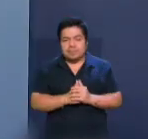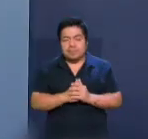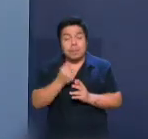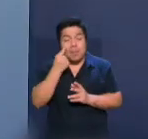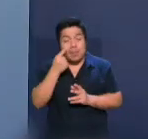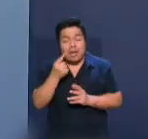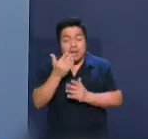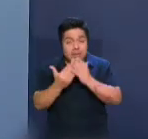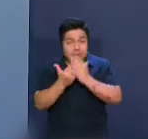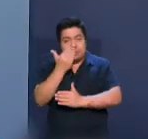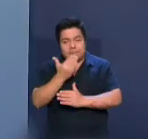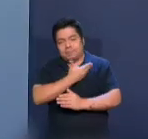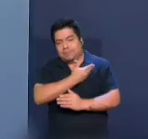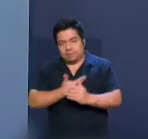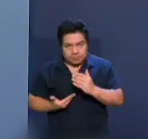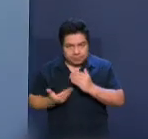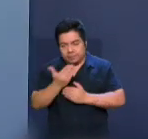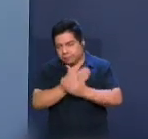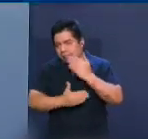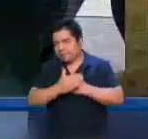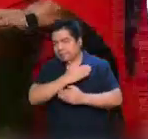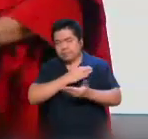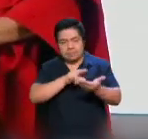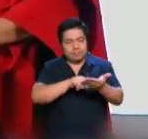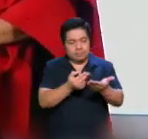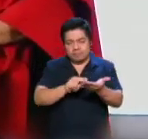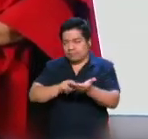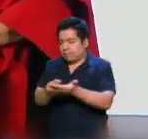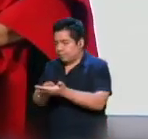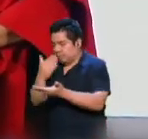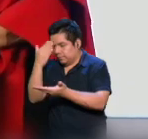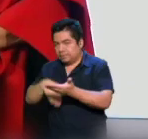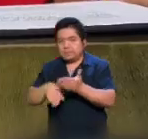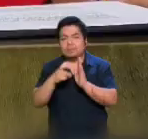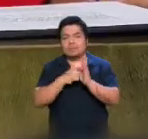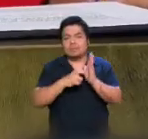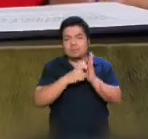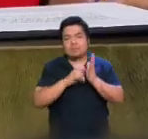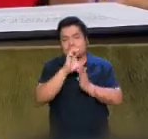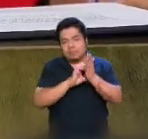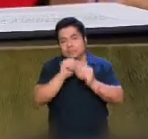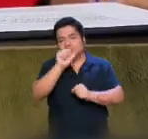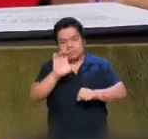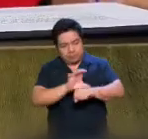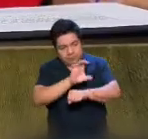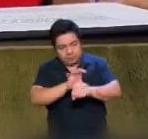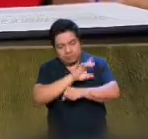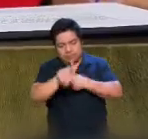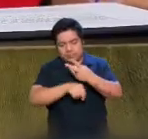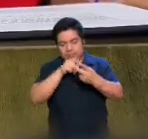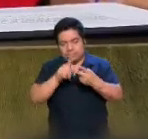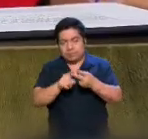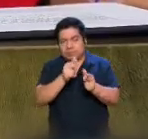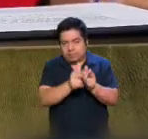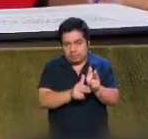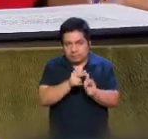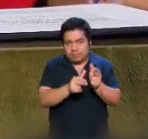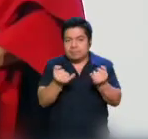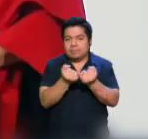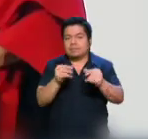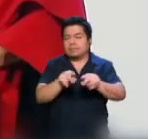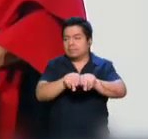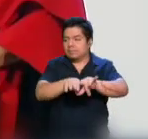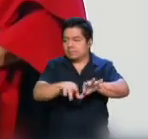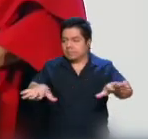También esta mañana la presidenta firmó los decretos de las reformas en materia energética y de trenes de pasajeros para su publicación en el Diario Oficial de la